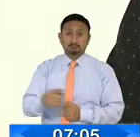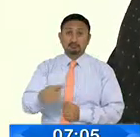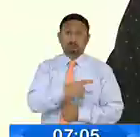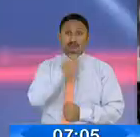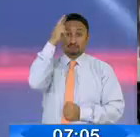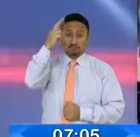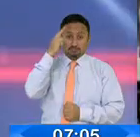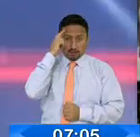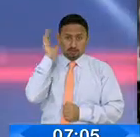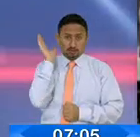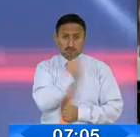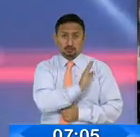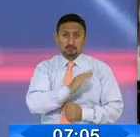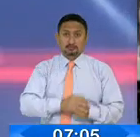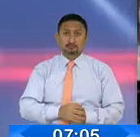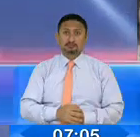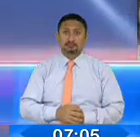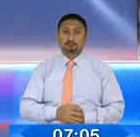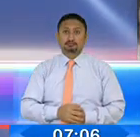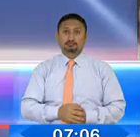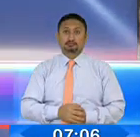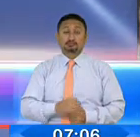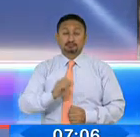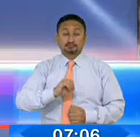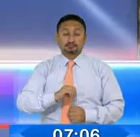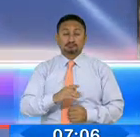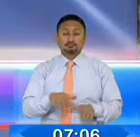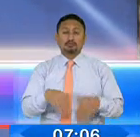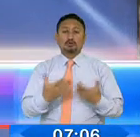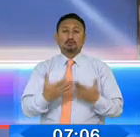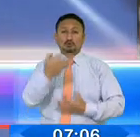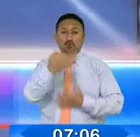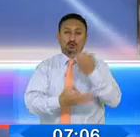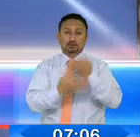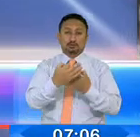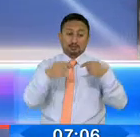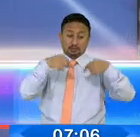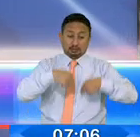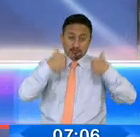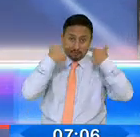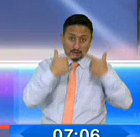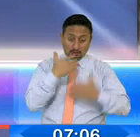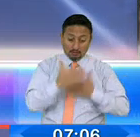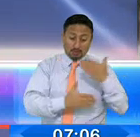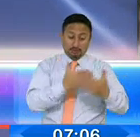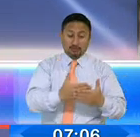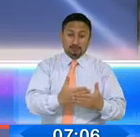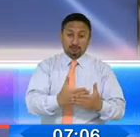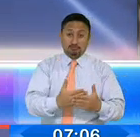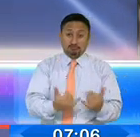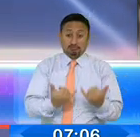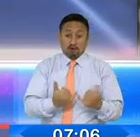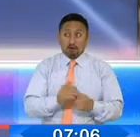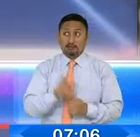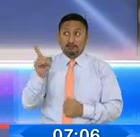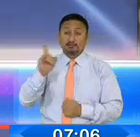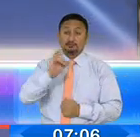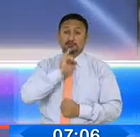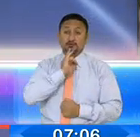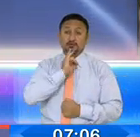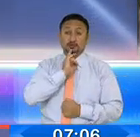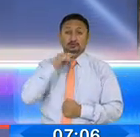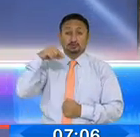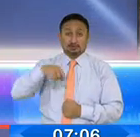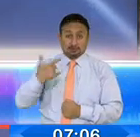Romo. Claro, para que la Administración de Justicia vele aquí en el Ecuador por el debido proceso y ahora en Estados Unidos, que se